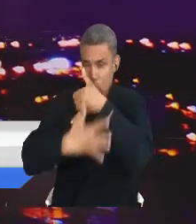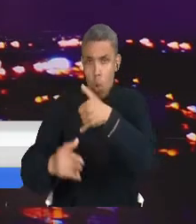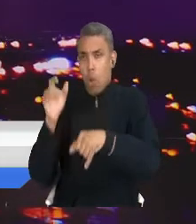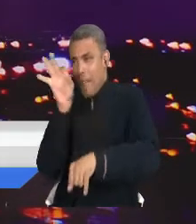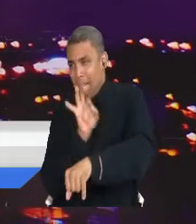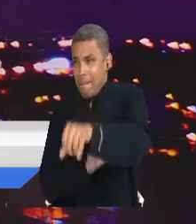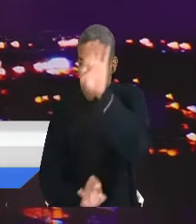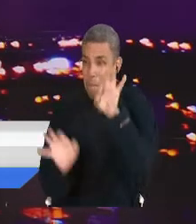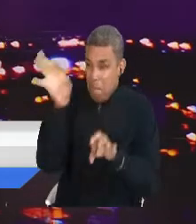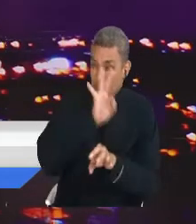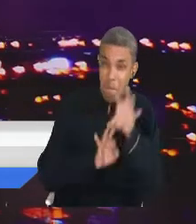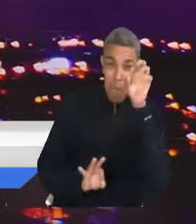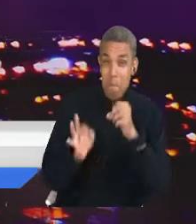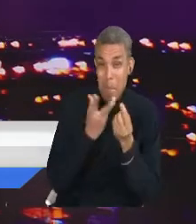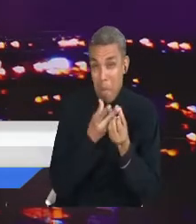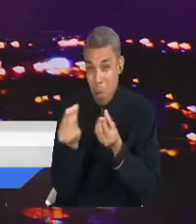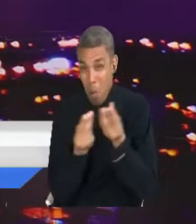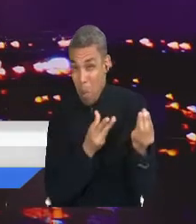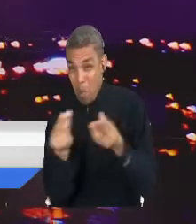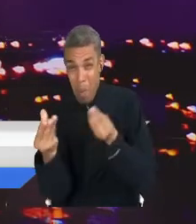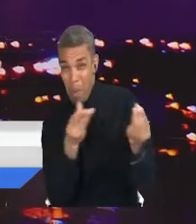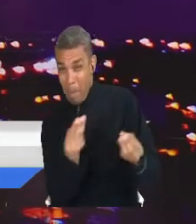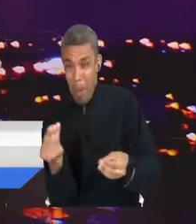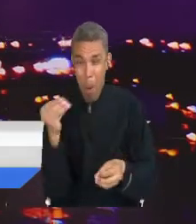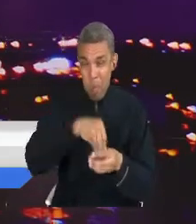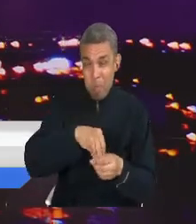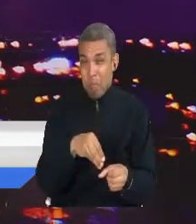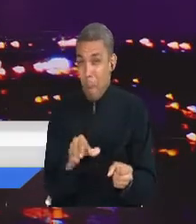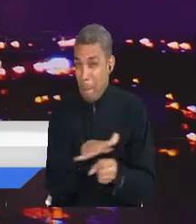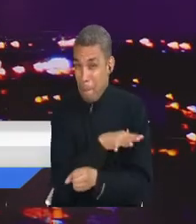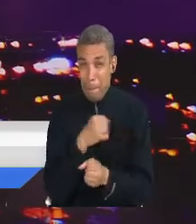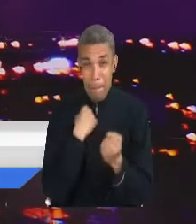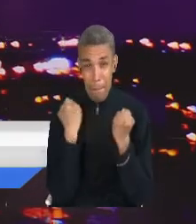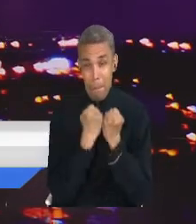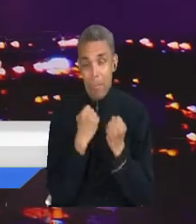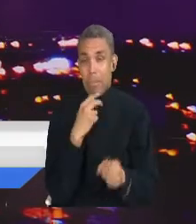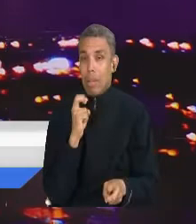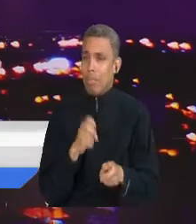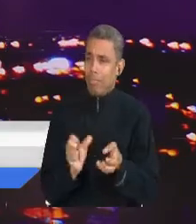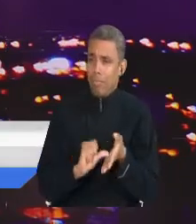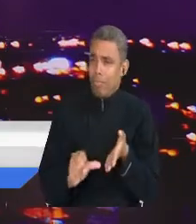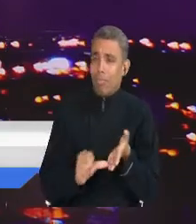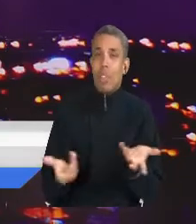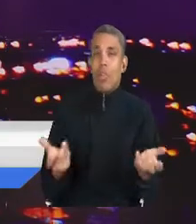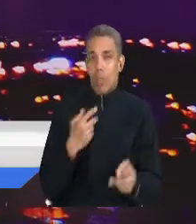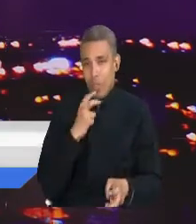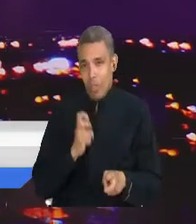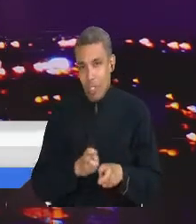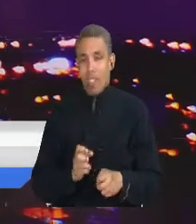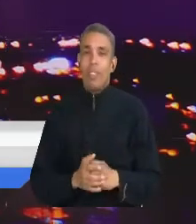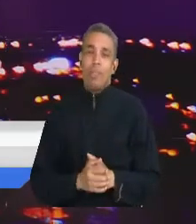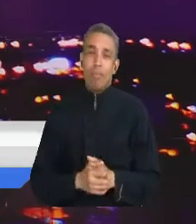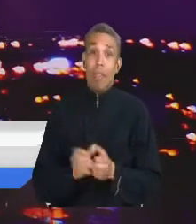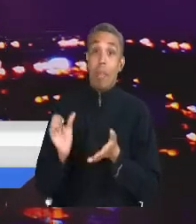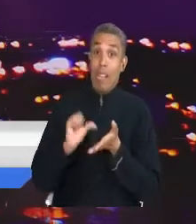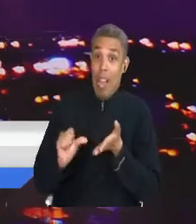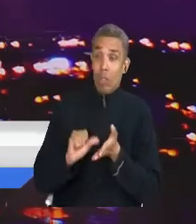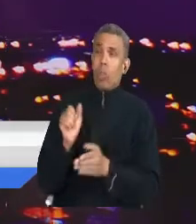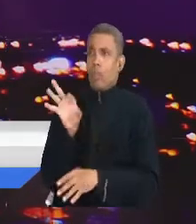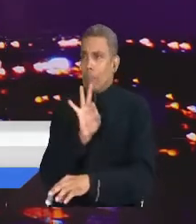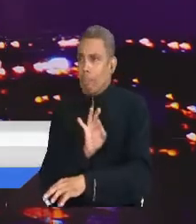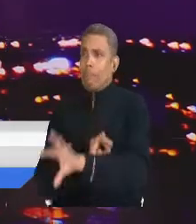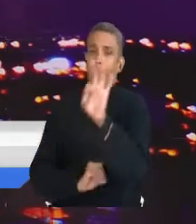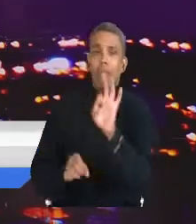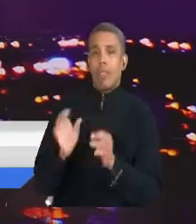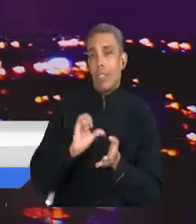bastante tinte o idiosincrasia de la costa atlántica, pero también del interior del país. Por eso queremos traer todos